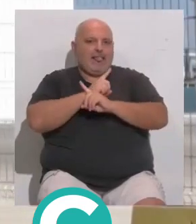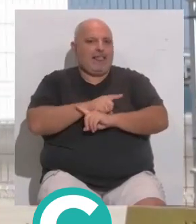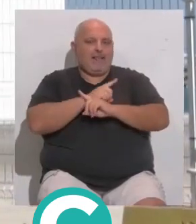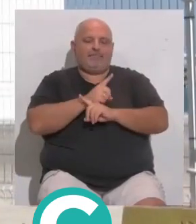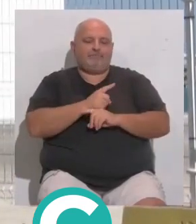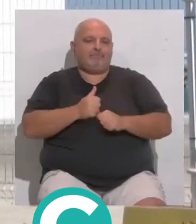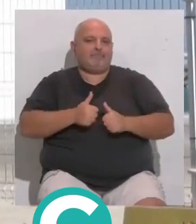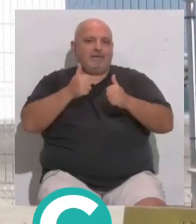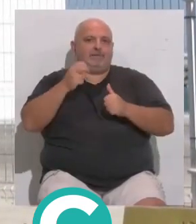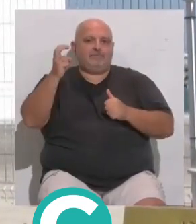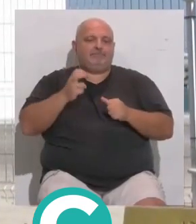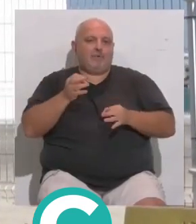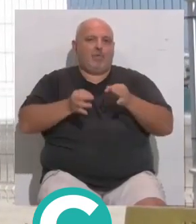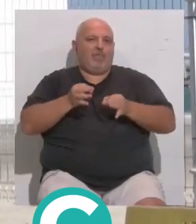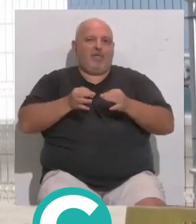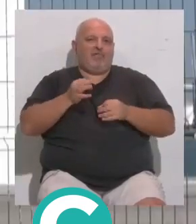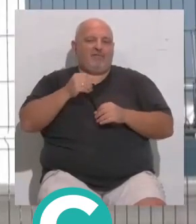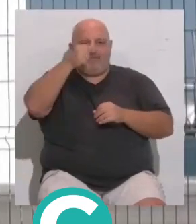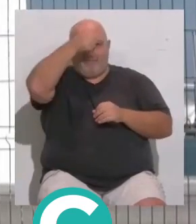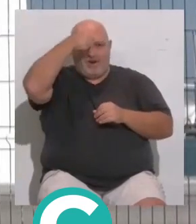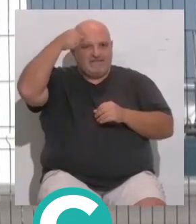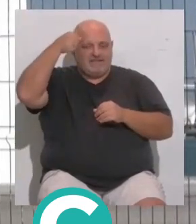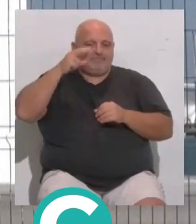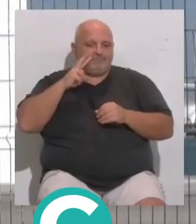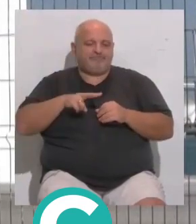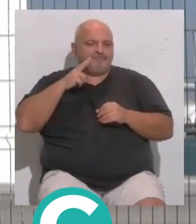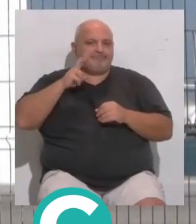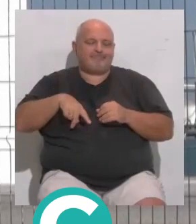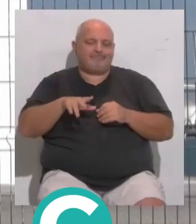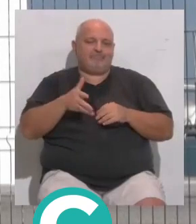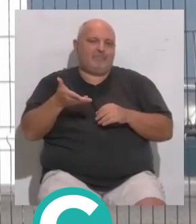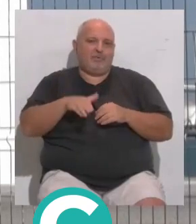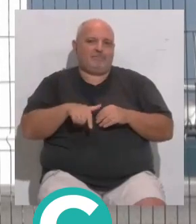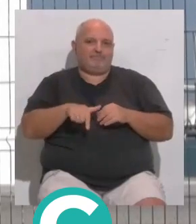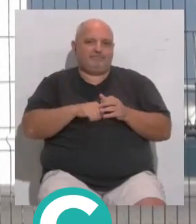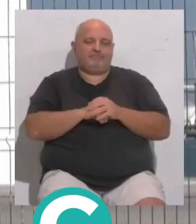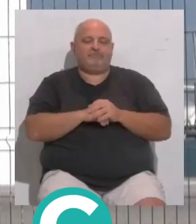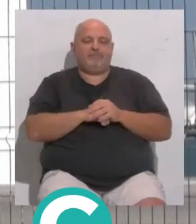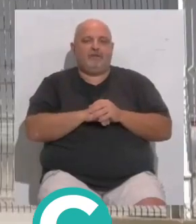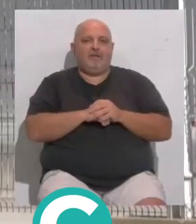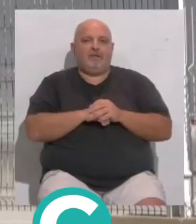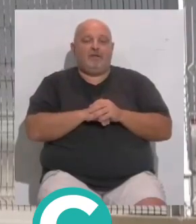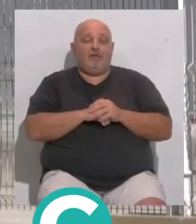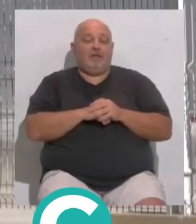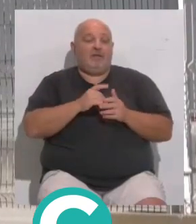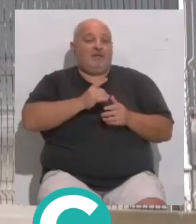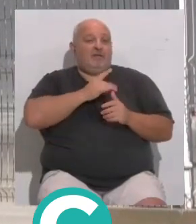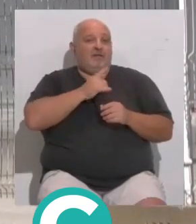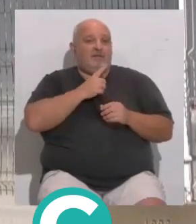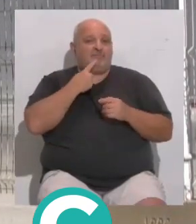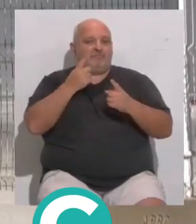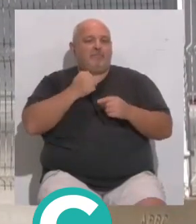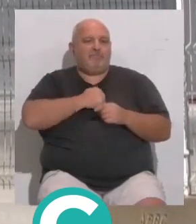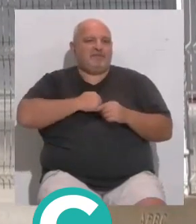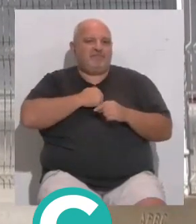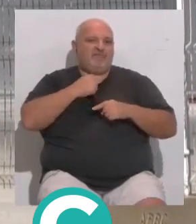la llegada de las autoridades judiciales y forense para poder declarar el fallecimiento del trabajador. Desde el sindicato se ha trasladado el pésame